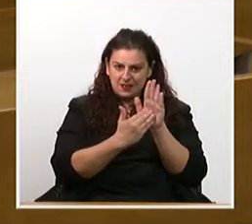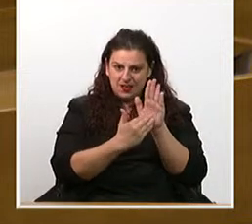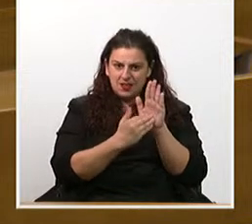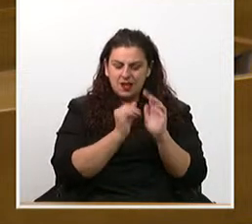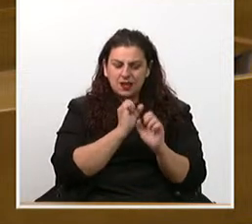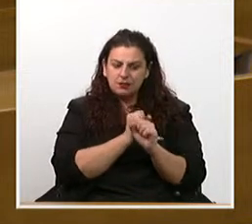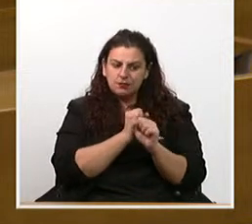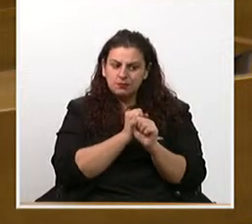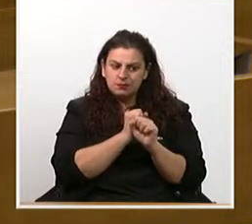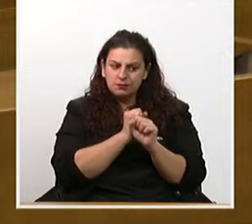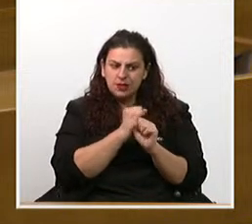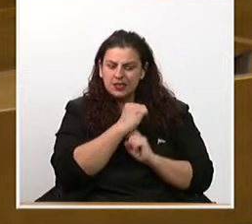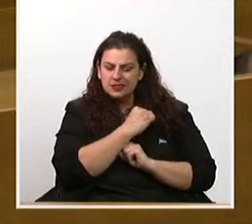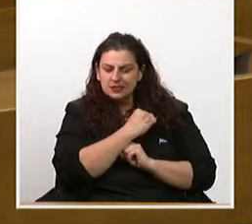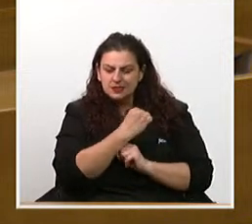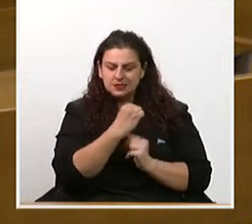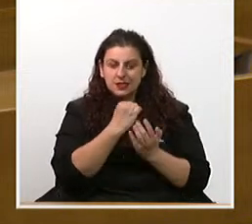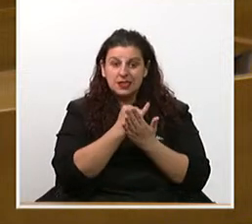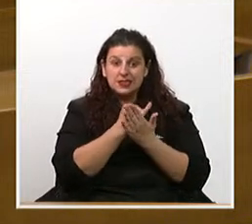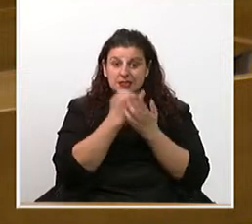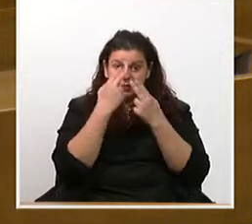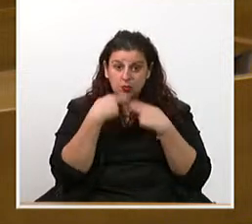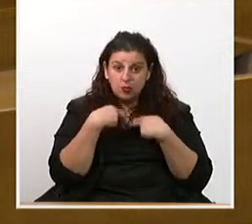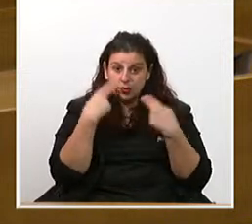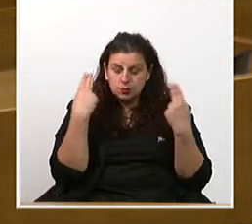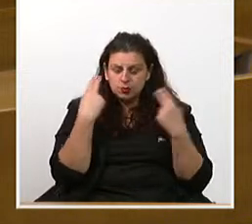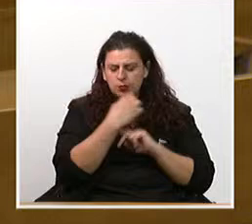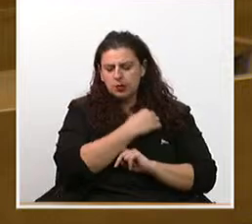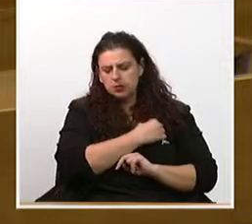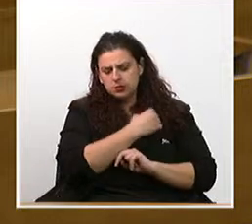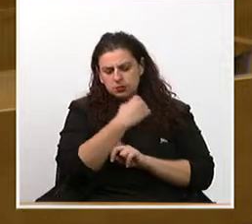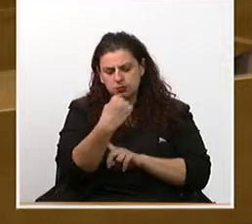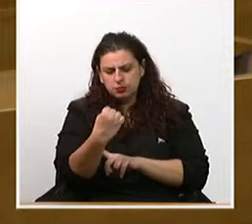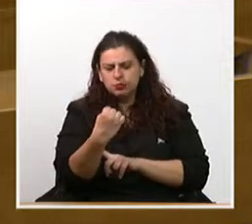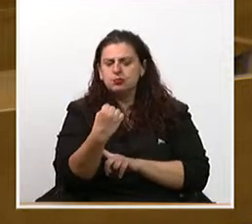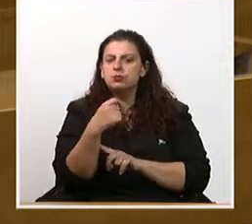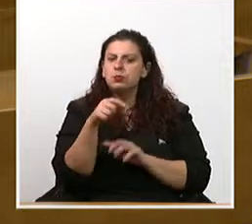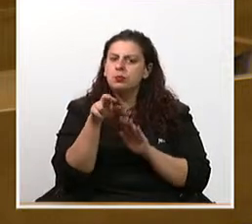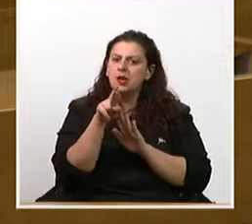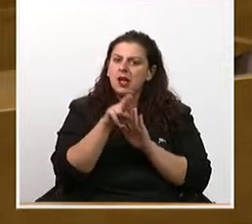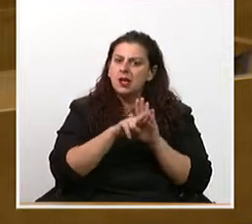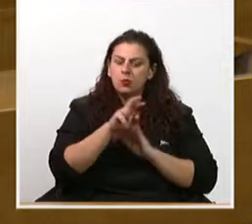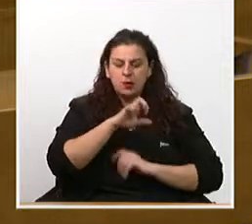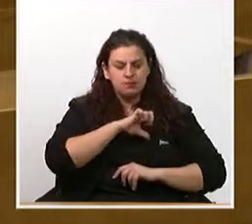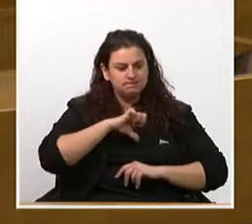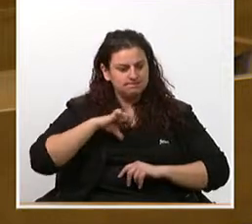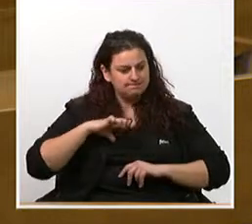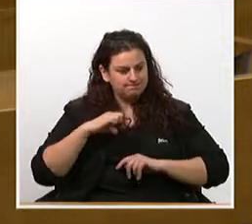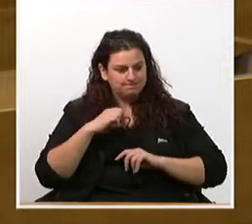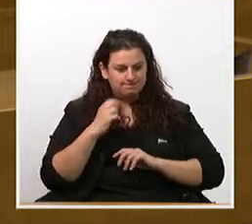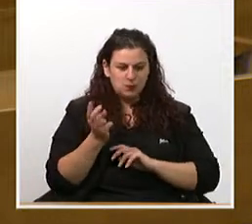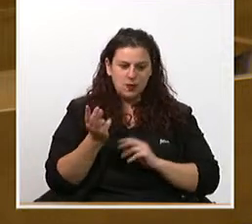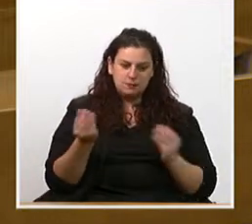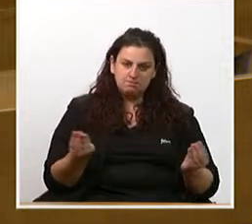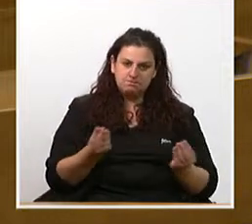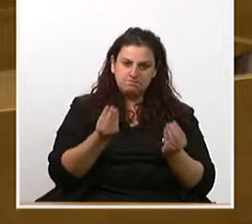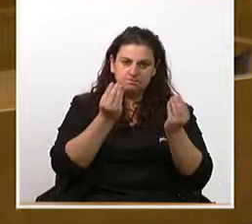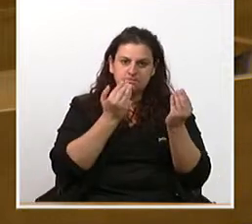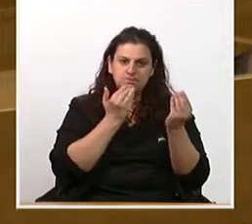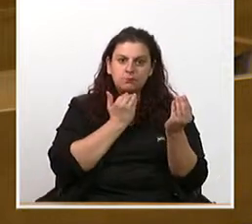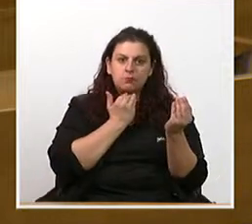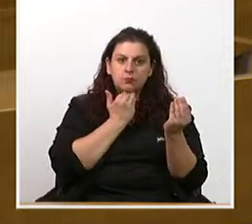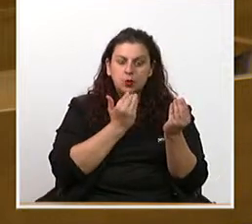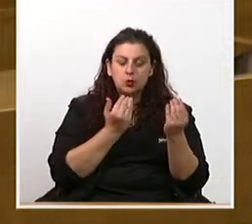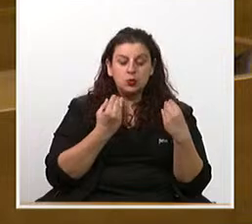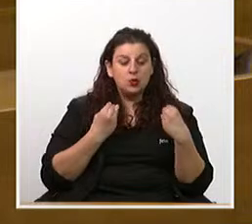tuvieran todo el respaldo de las instituciones con la intención de que pudieran recuperarse personalmente cuanto antes y para que pudieran rehacer